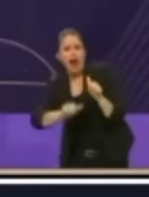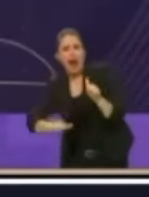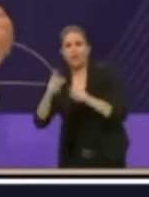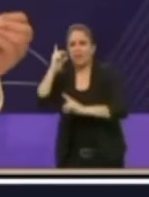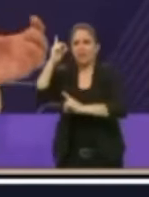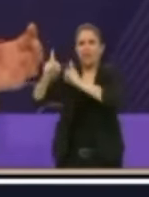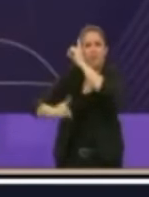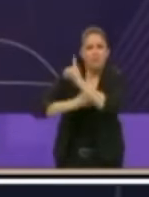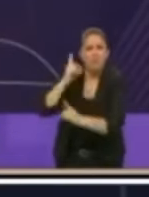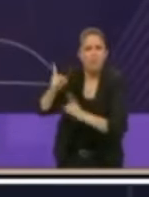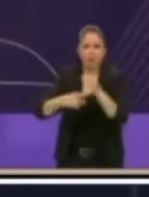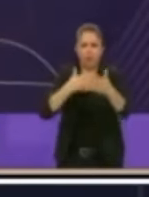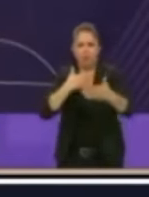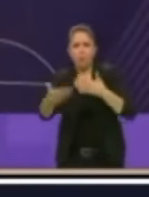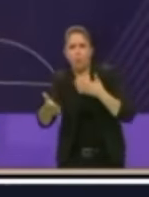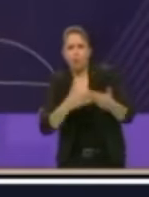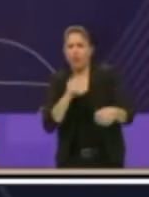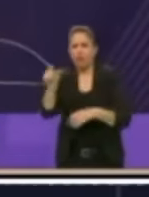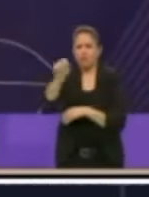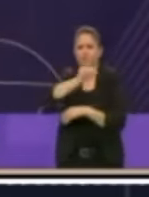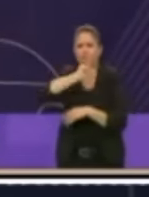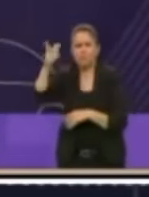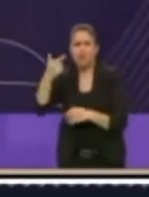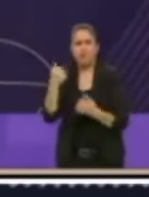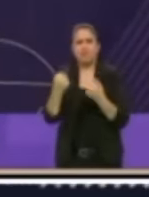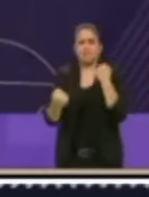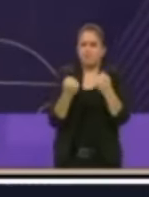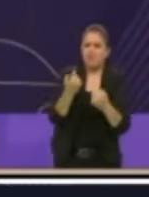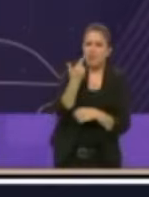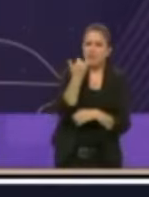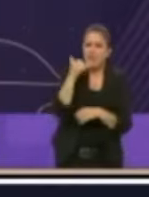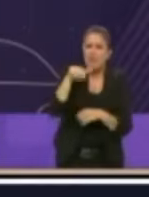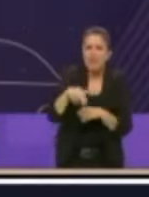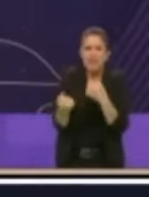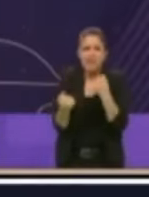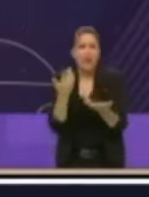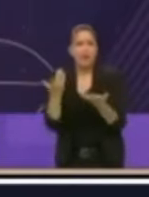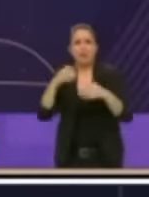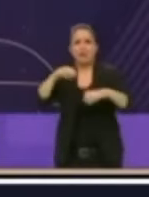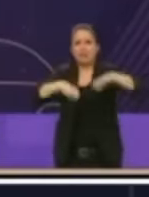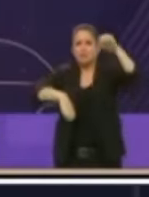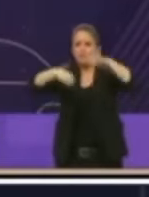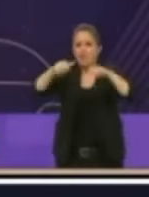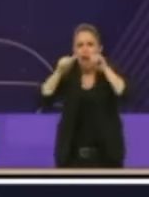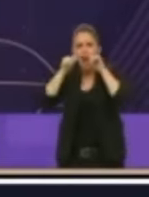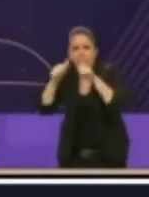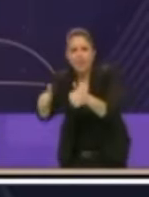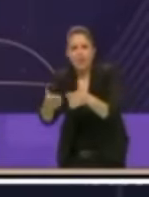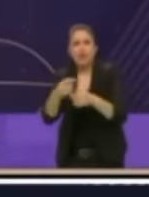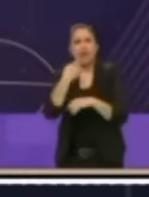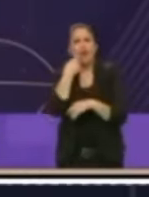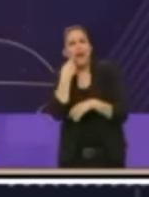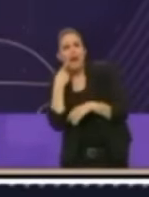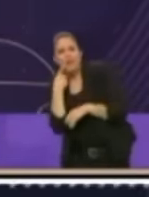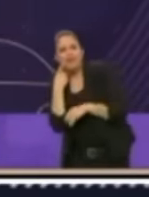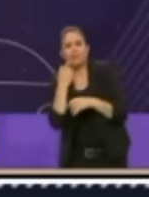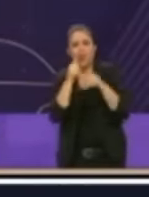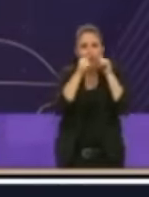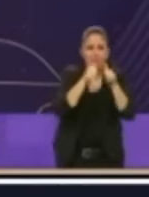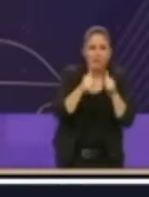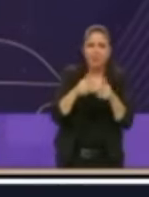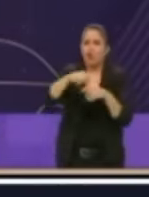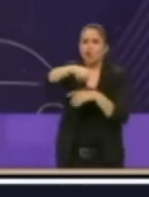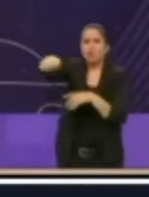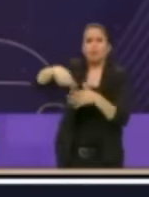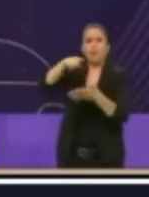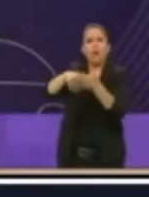para que fuera más persuasiva. Más convincente. Más convincente. Pero a ti te ha de pasar, Pepe, que a lo mejor alguien no te ha visto